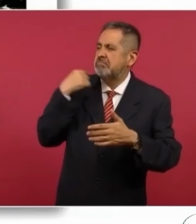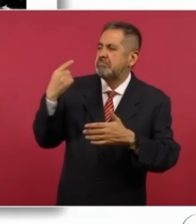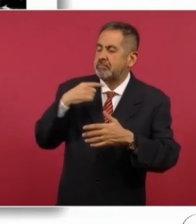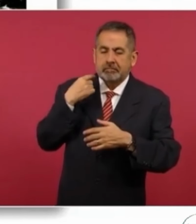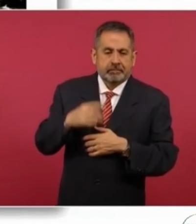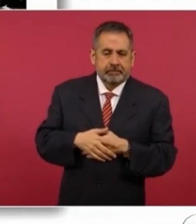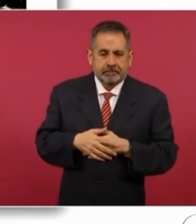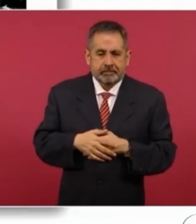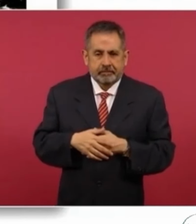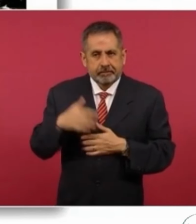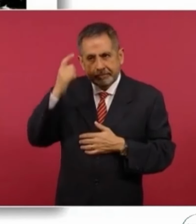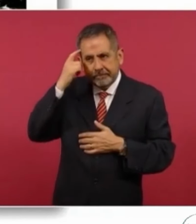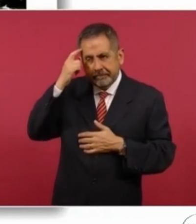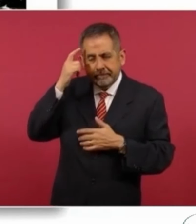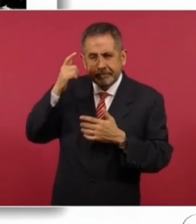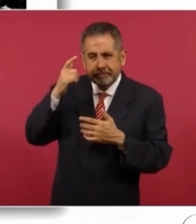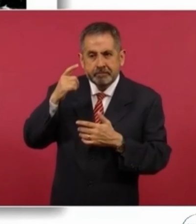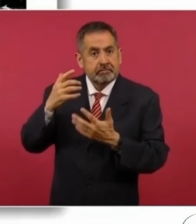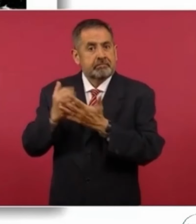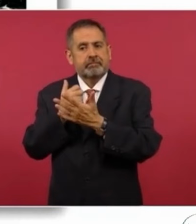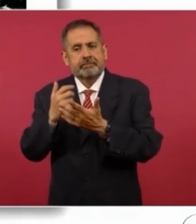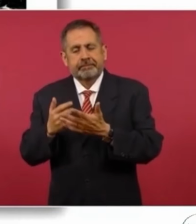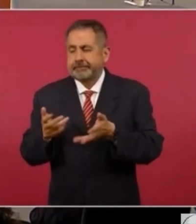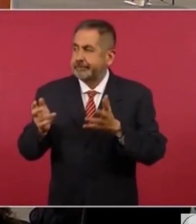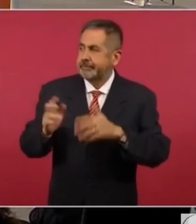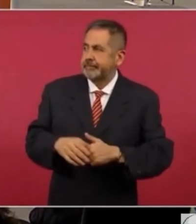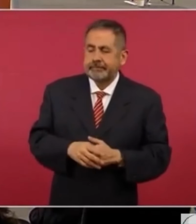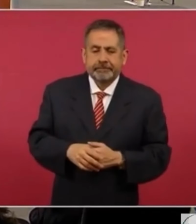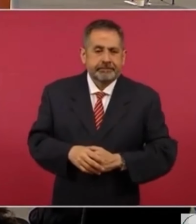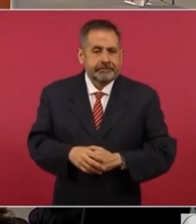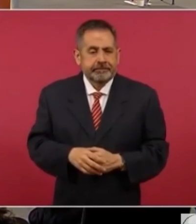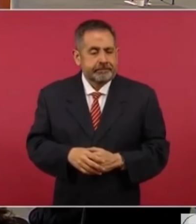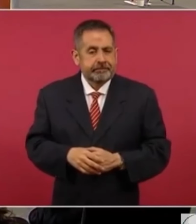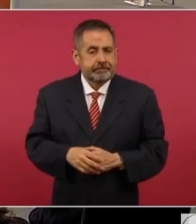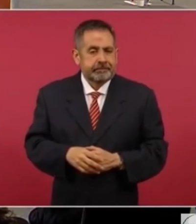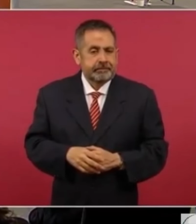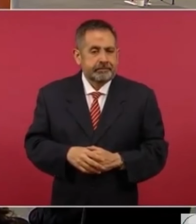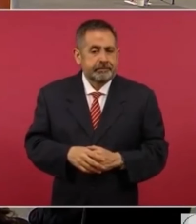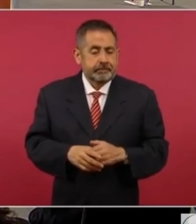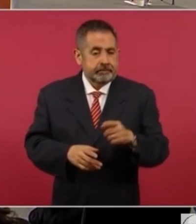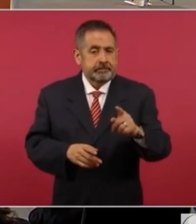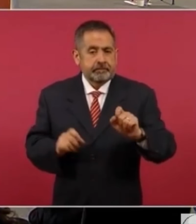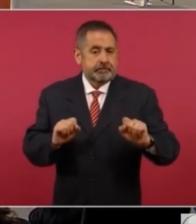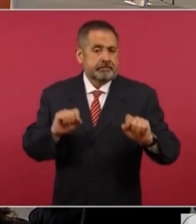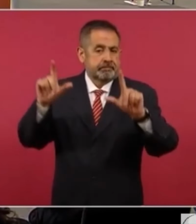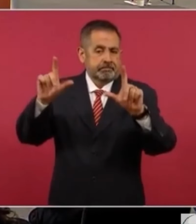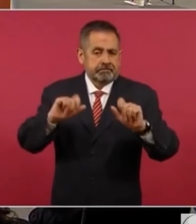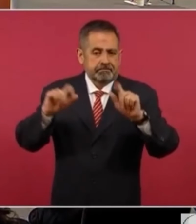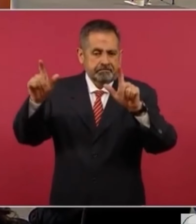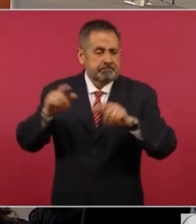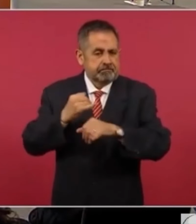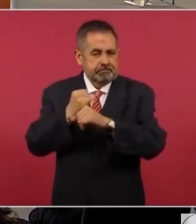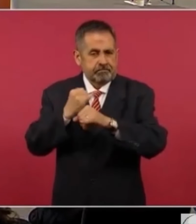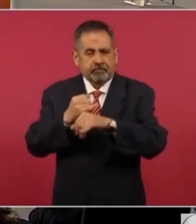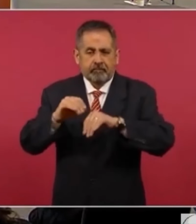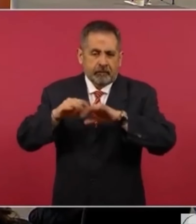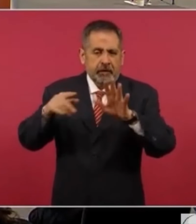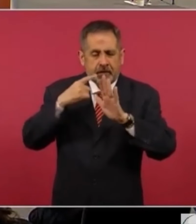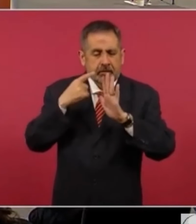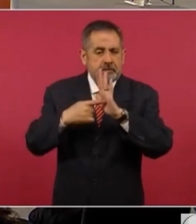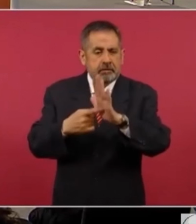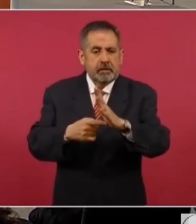cabezas nunca. Tenemos algunas pancartas que compartieron en las redes sociales. Aquí está